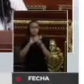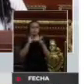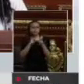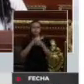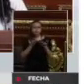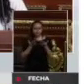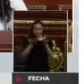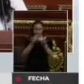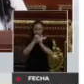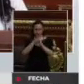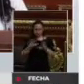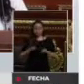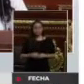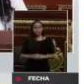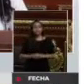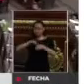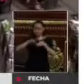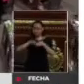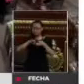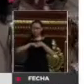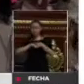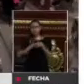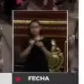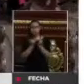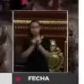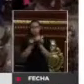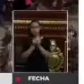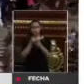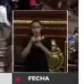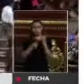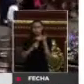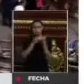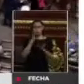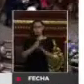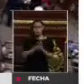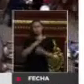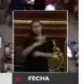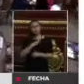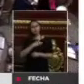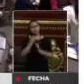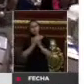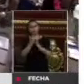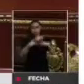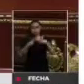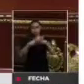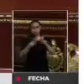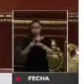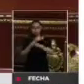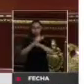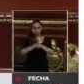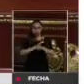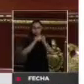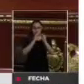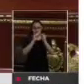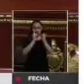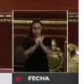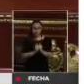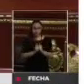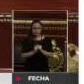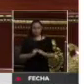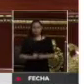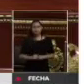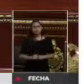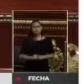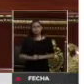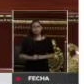garantía de los derechos y libertades de las mexicanas, así como para alcanzar la igualdad sustantiva entre hombres y mujeres, por lo que es necesario desarrollar